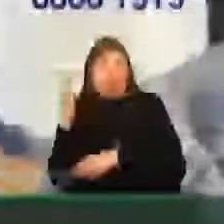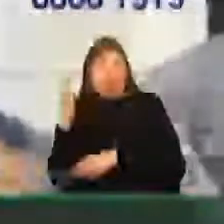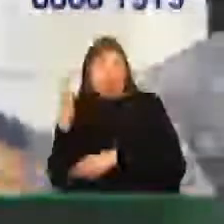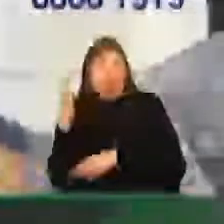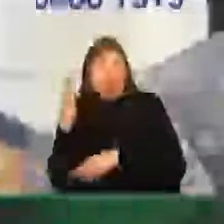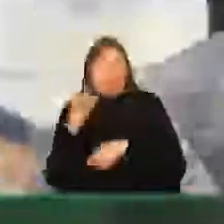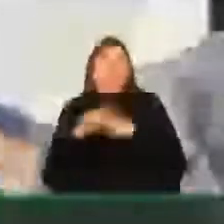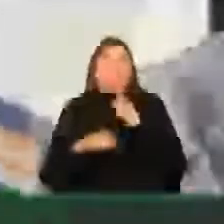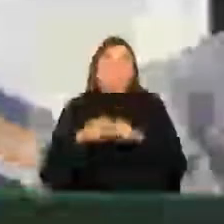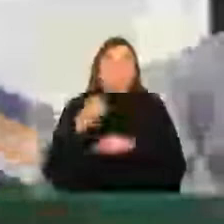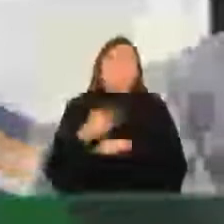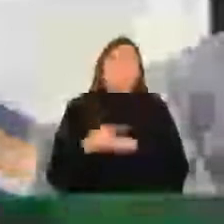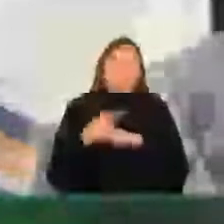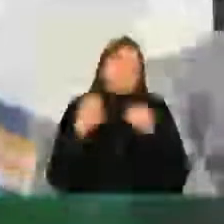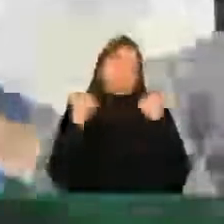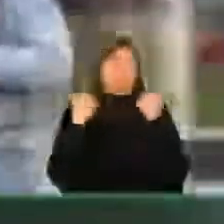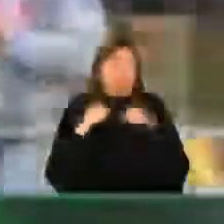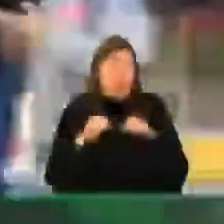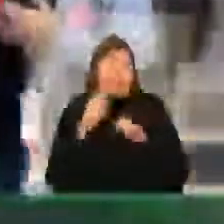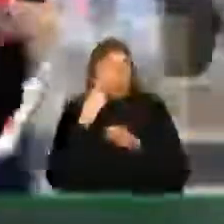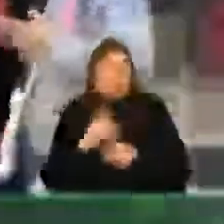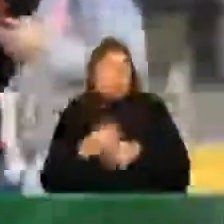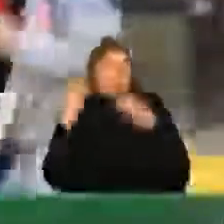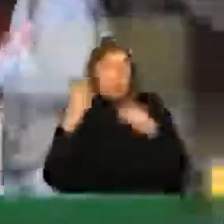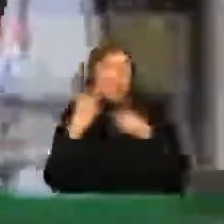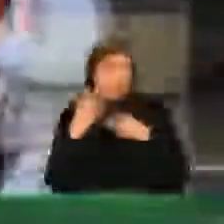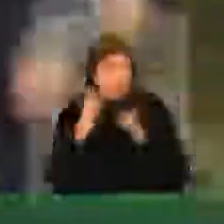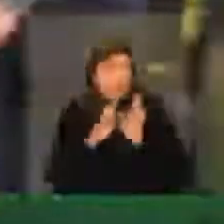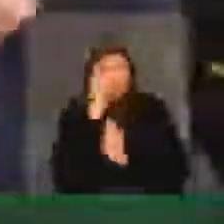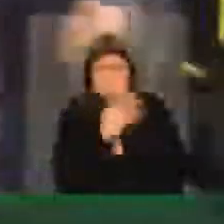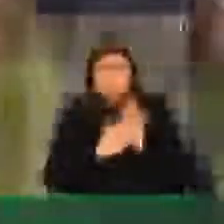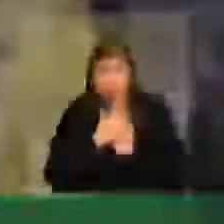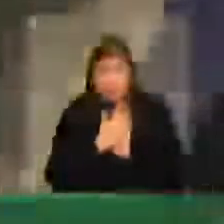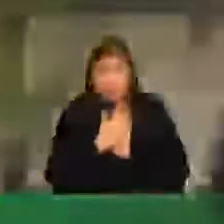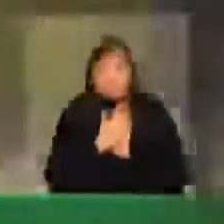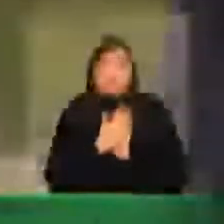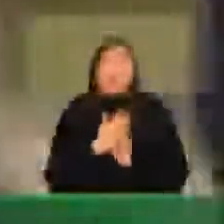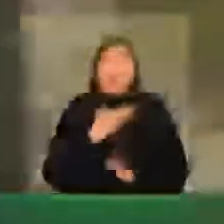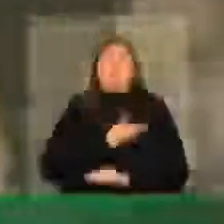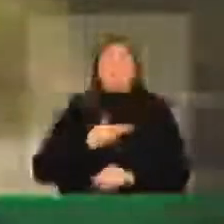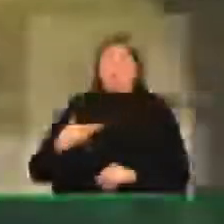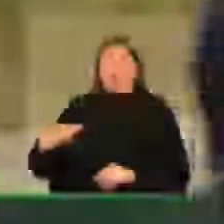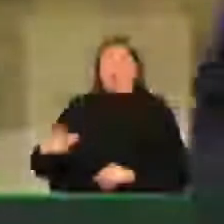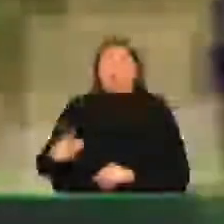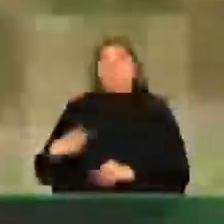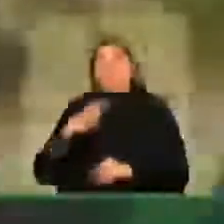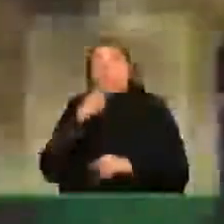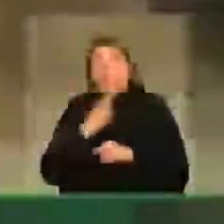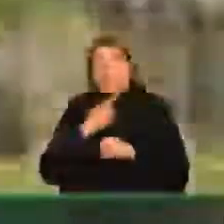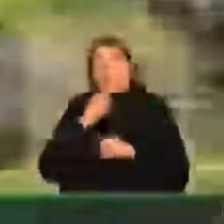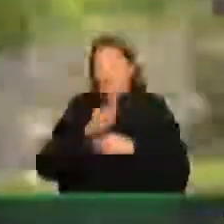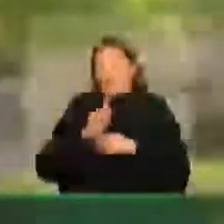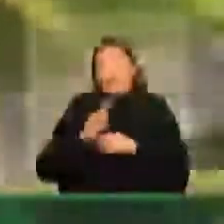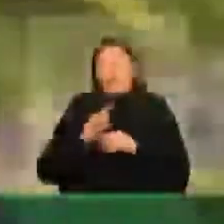interior, deportes profesionales en todo el país. El gobierno decidió no extender la limitación al derecho de reunión para